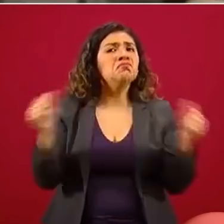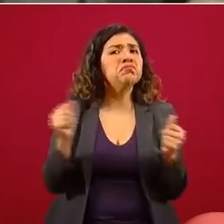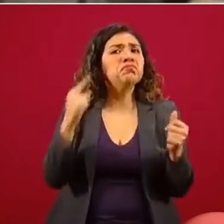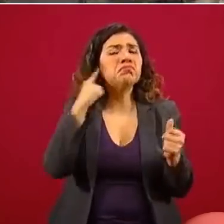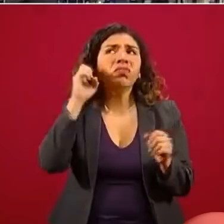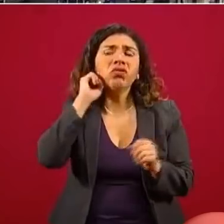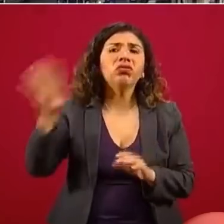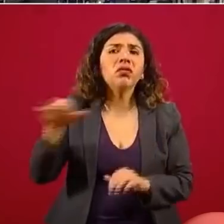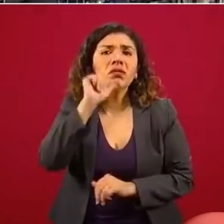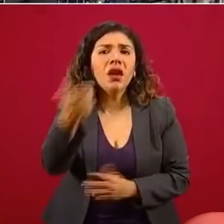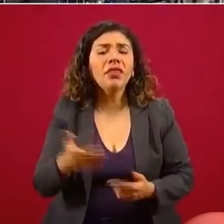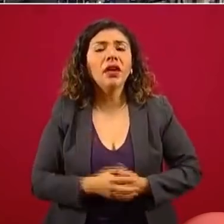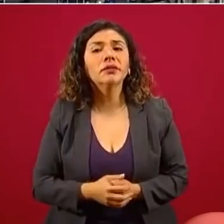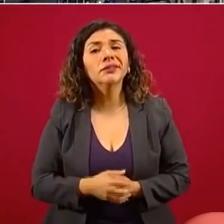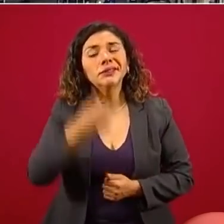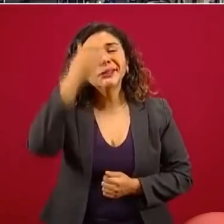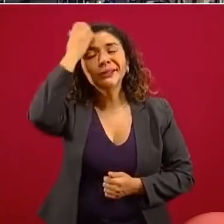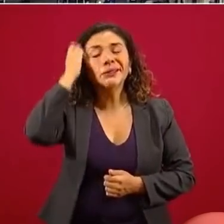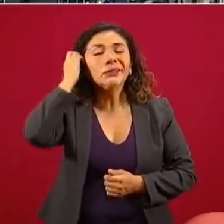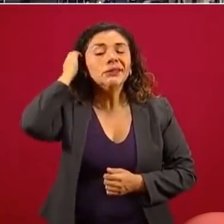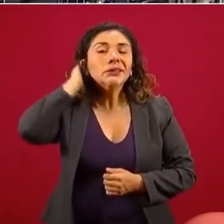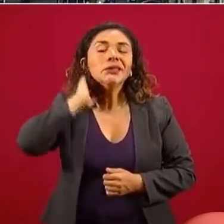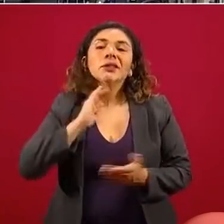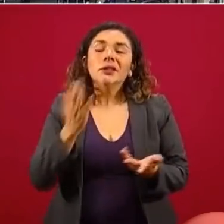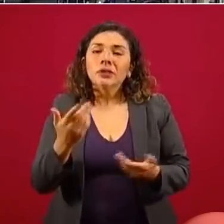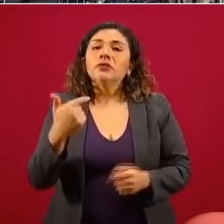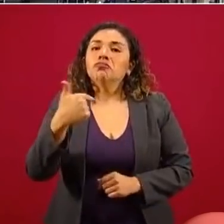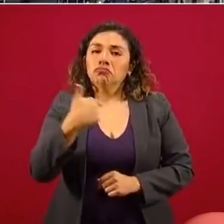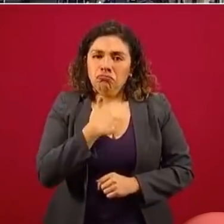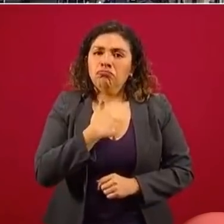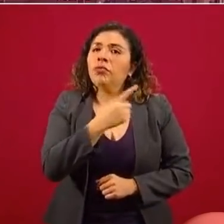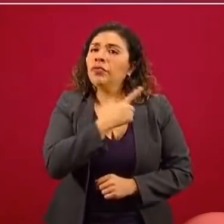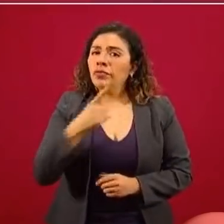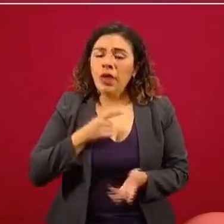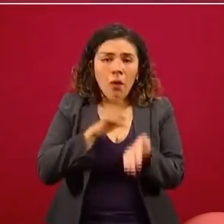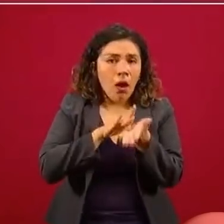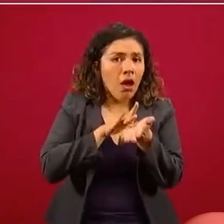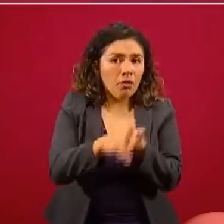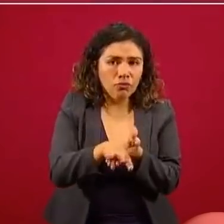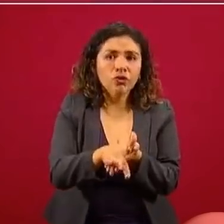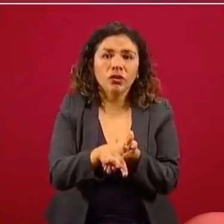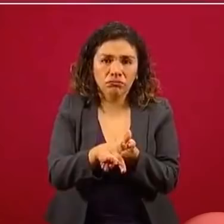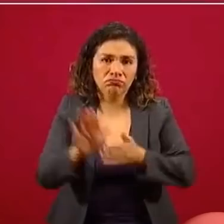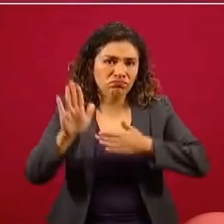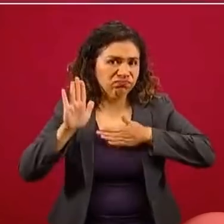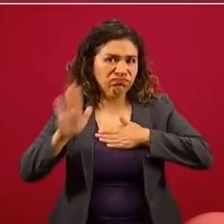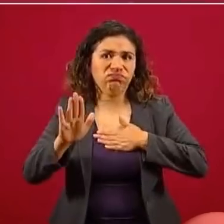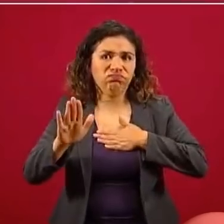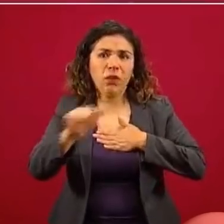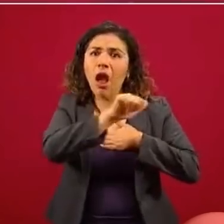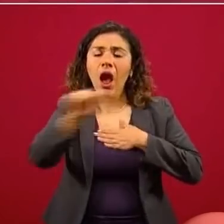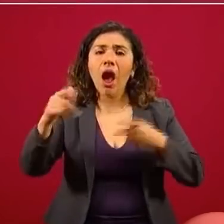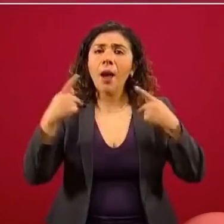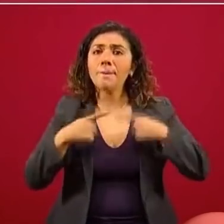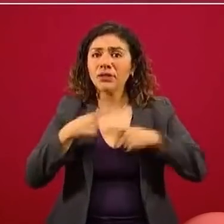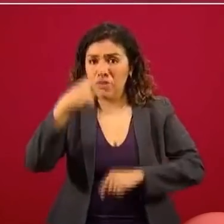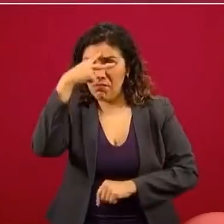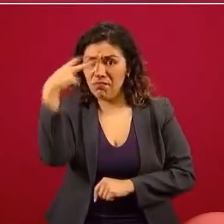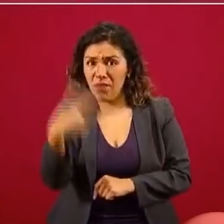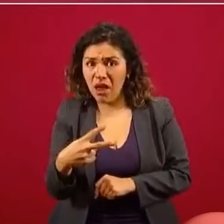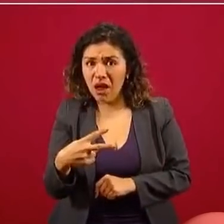sordos? Bueno, nosotros tenemos el compromiso de apoyar a nuestros